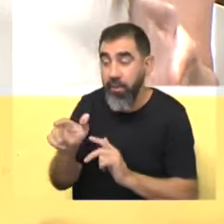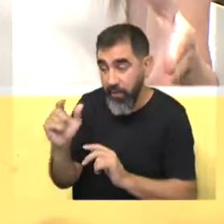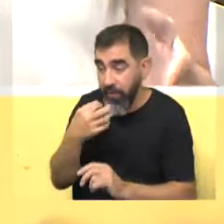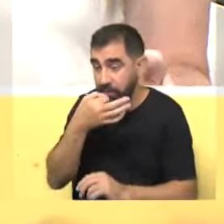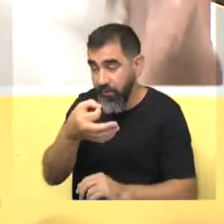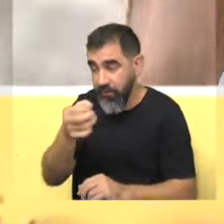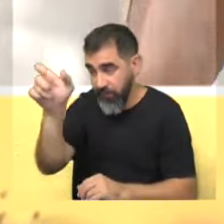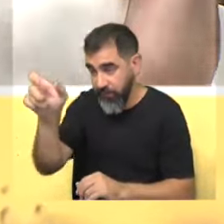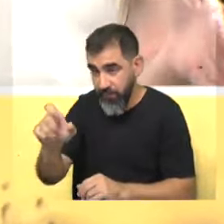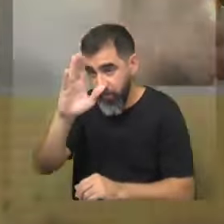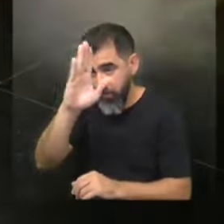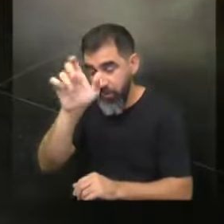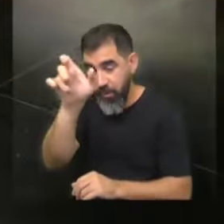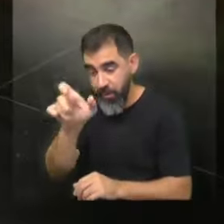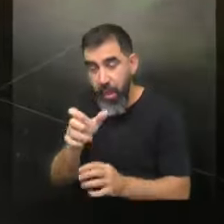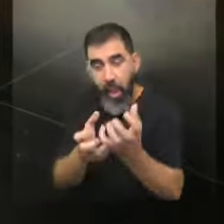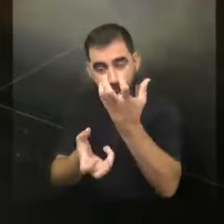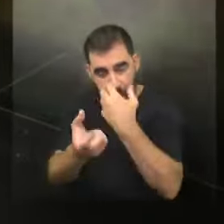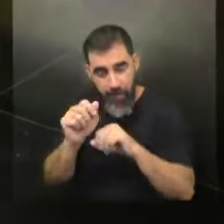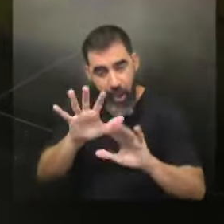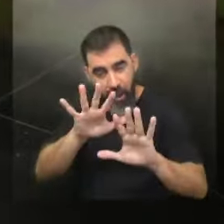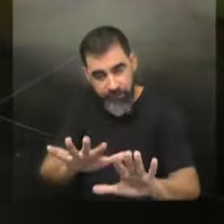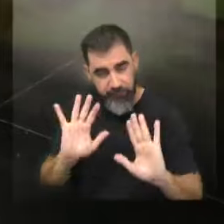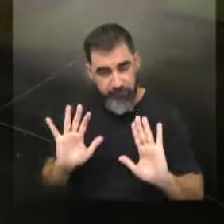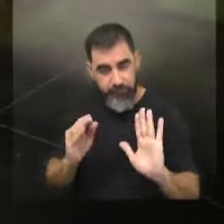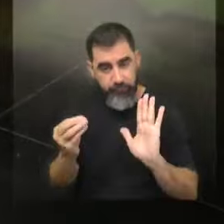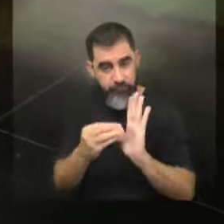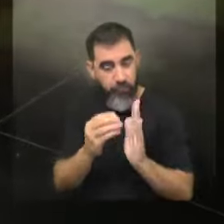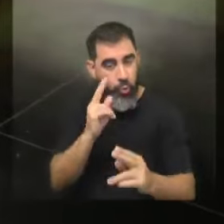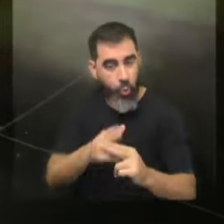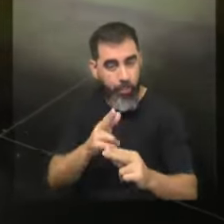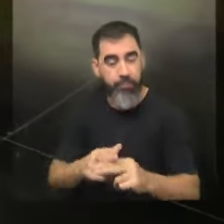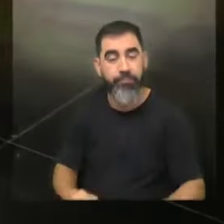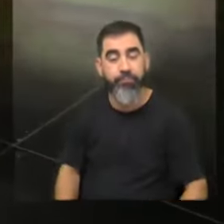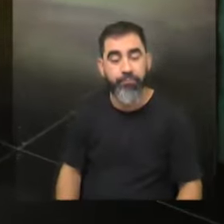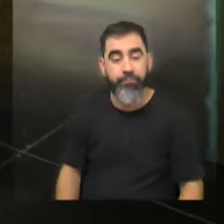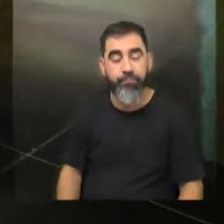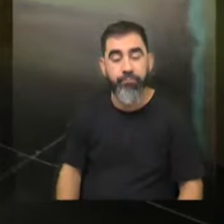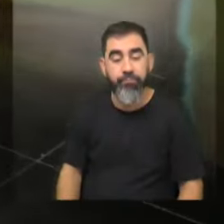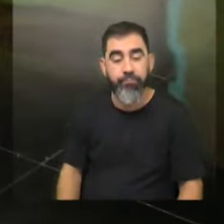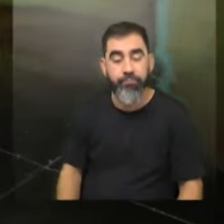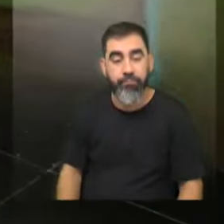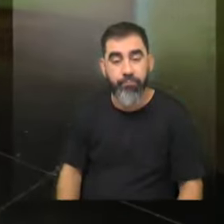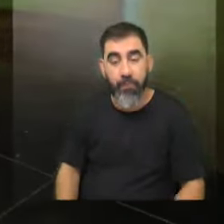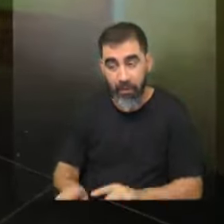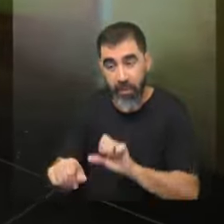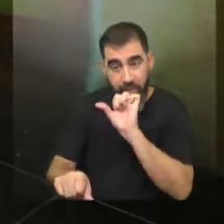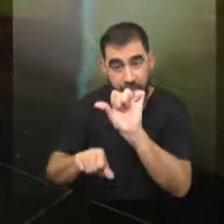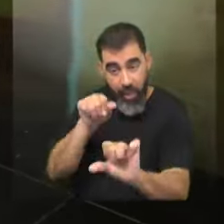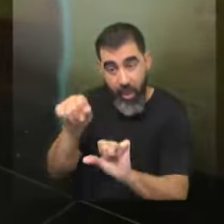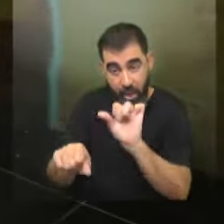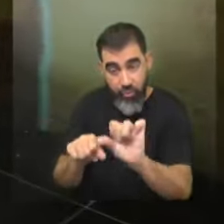este animal es de este género y esta especie. Bien, es un grillo que, como vos decías, hace daño, digamos,